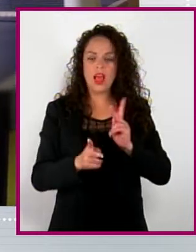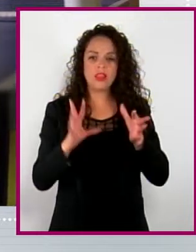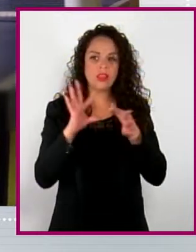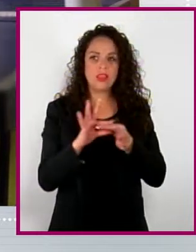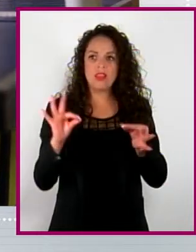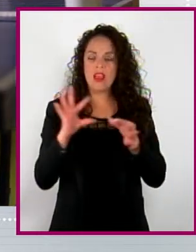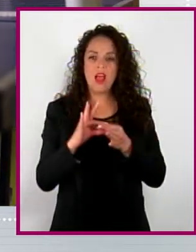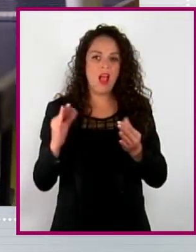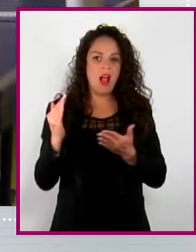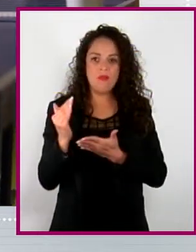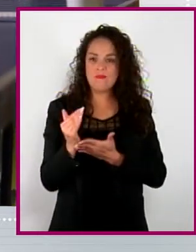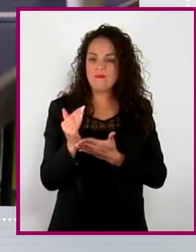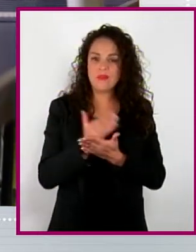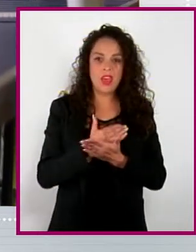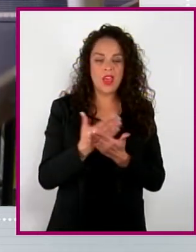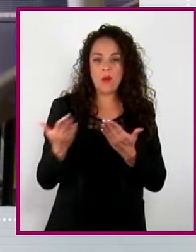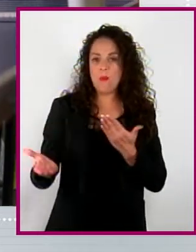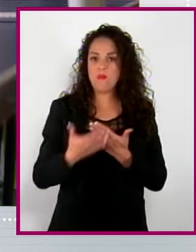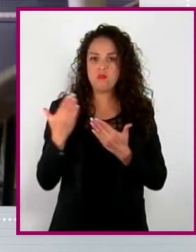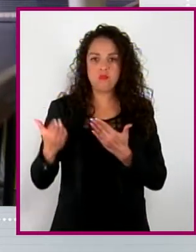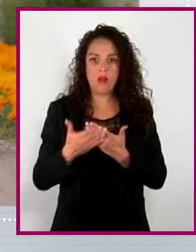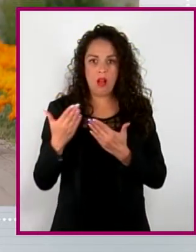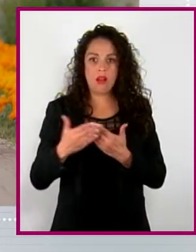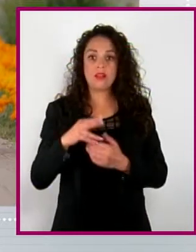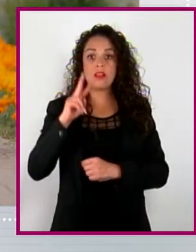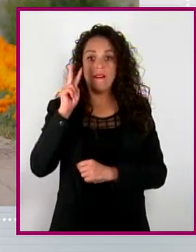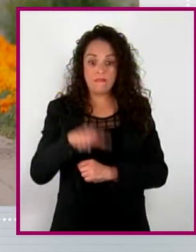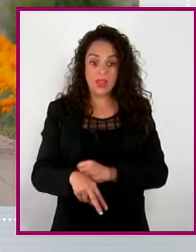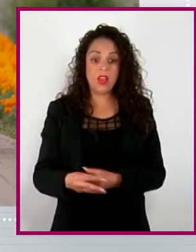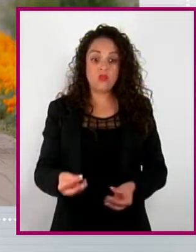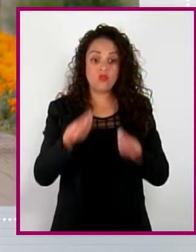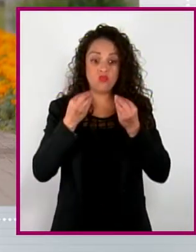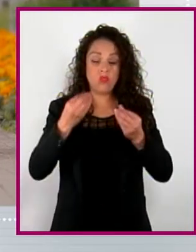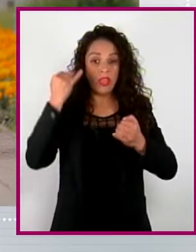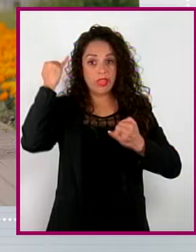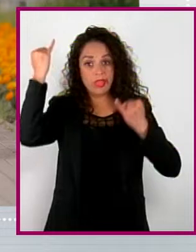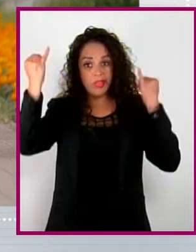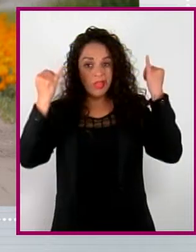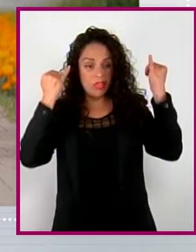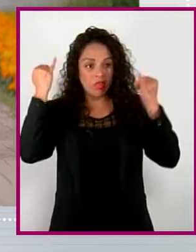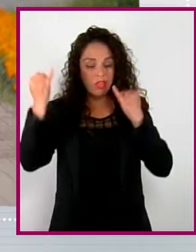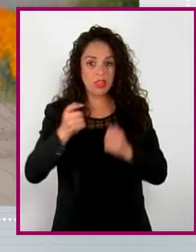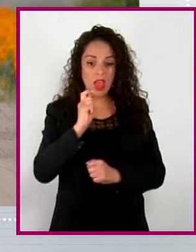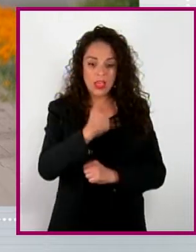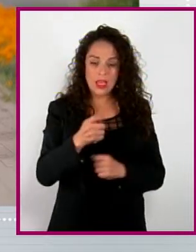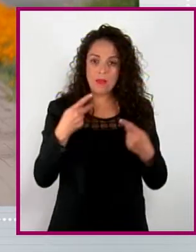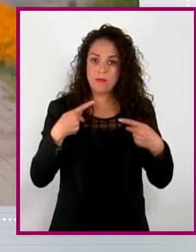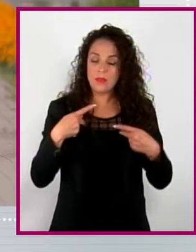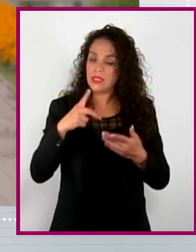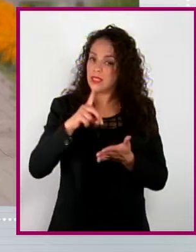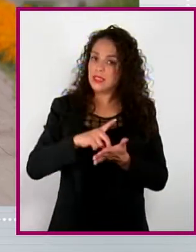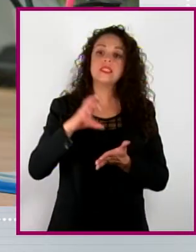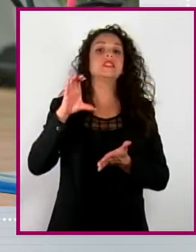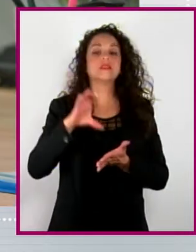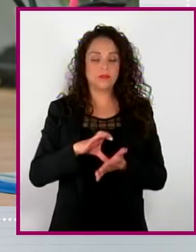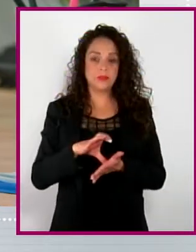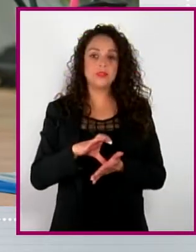hay prejuicios que se suman hacia las personas con discapacidad, y